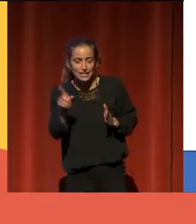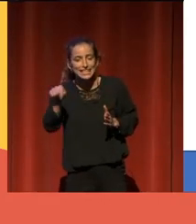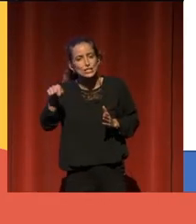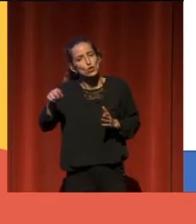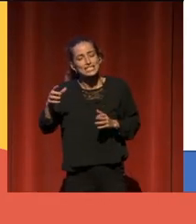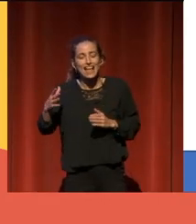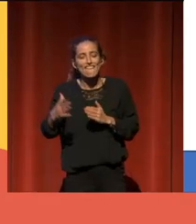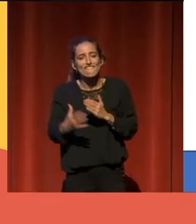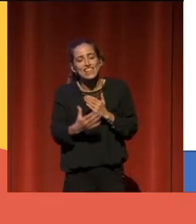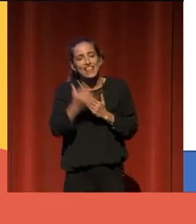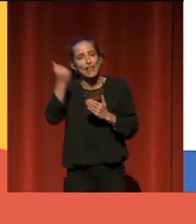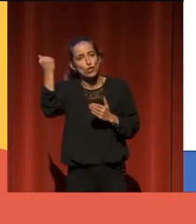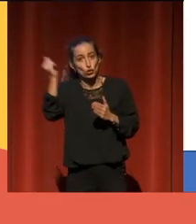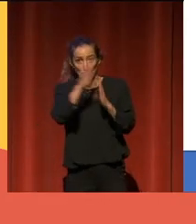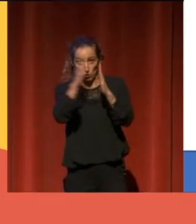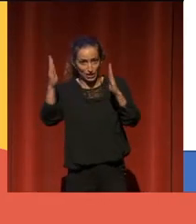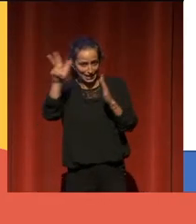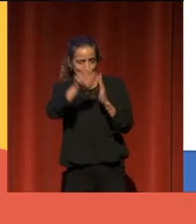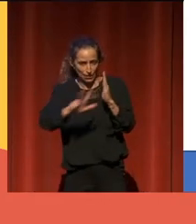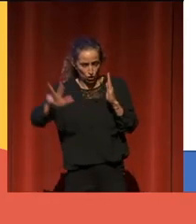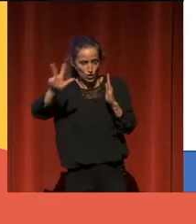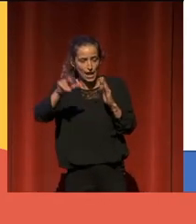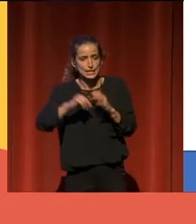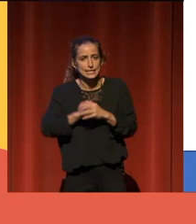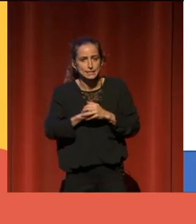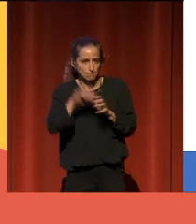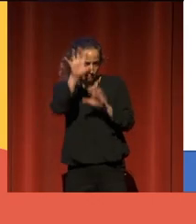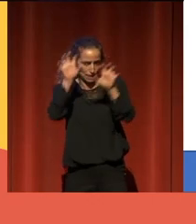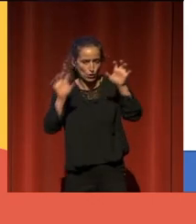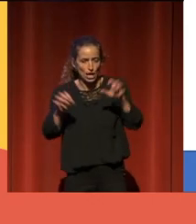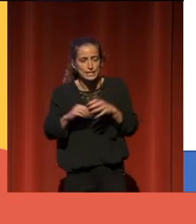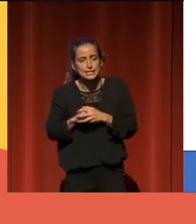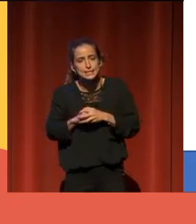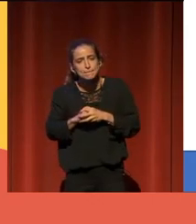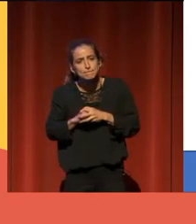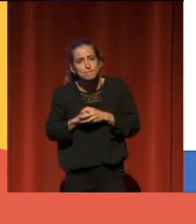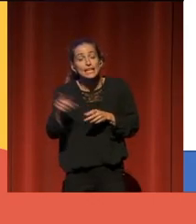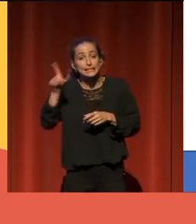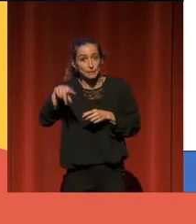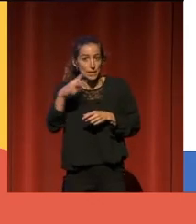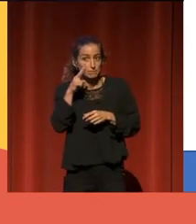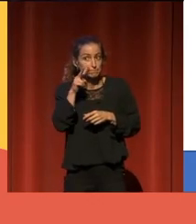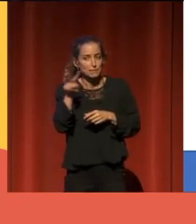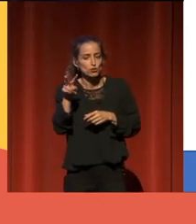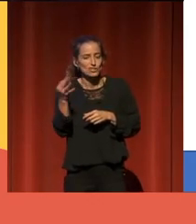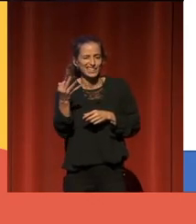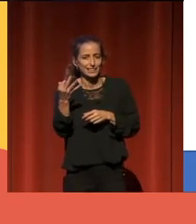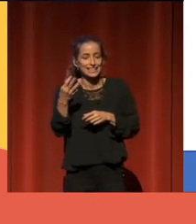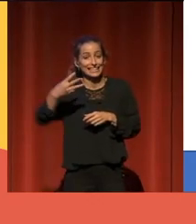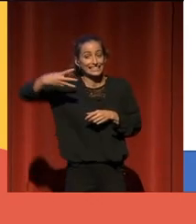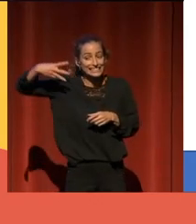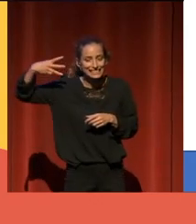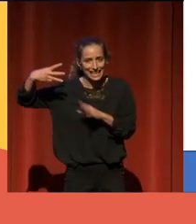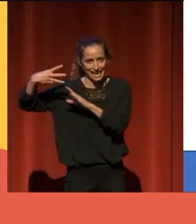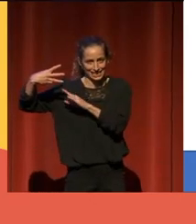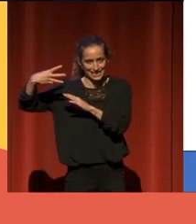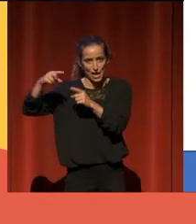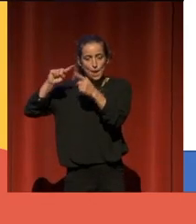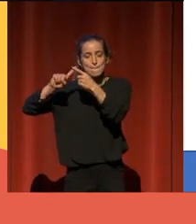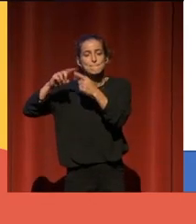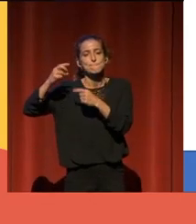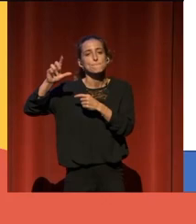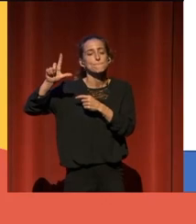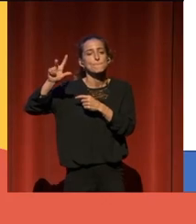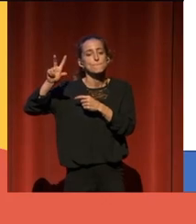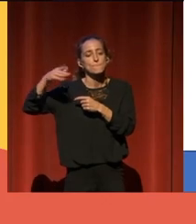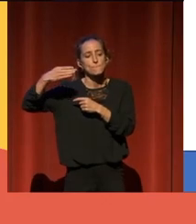de bibliotecas nacionales pero también se ve aquí en este círculo eh tres eh organizaciones eida naple